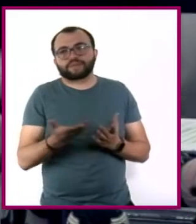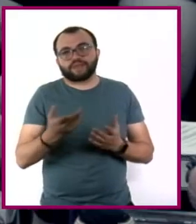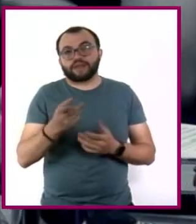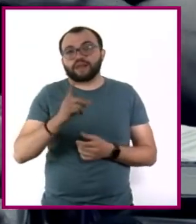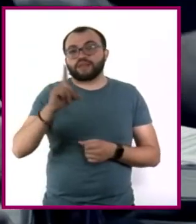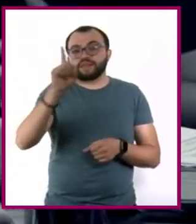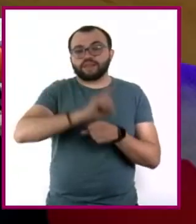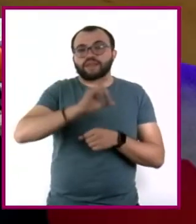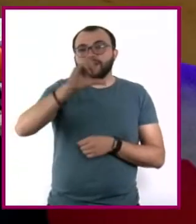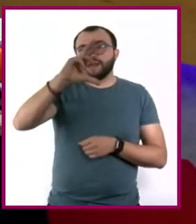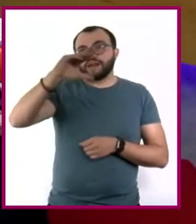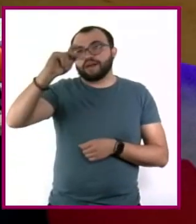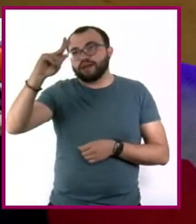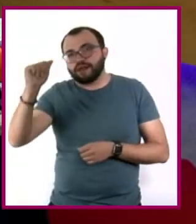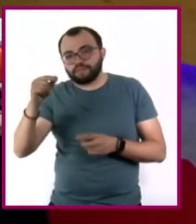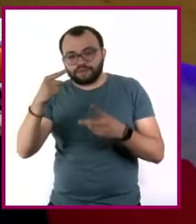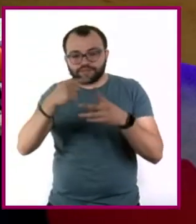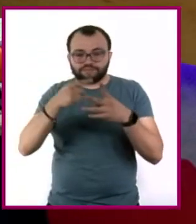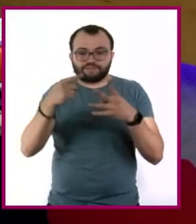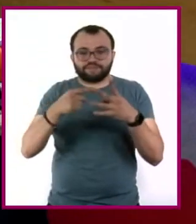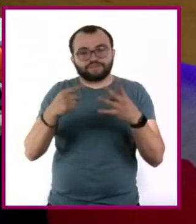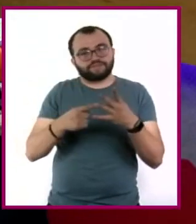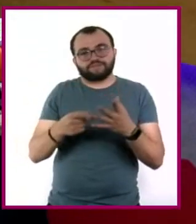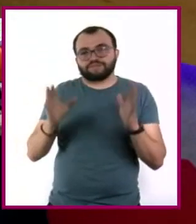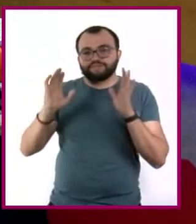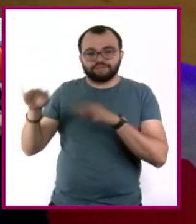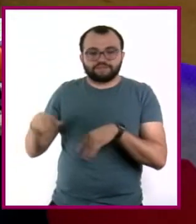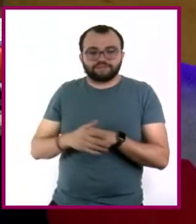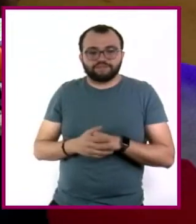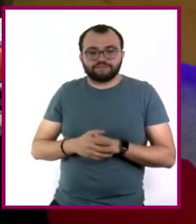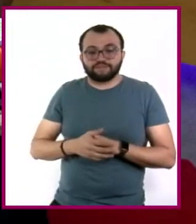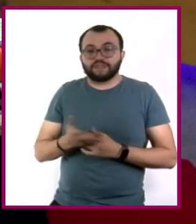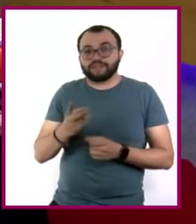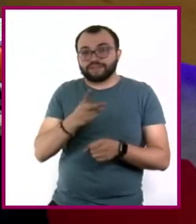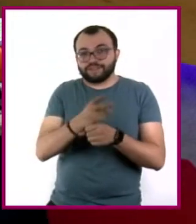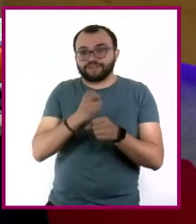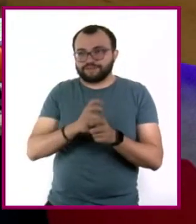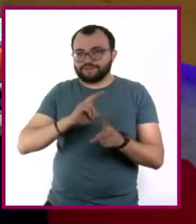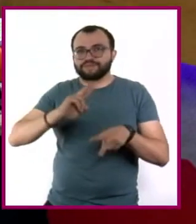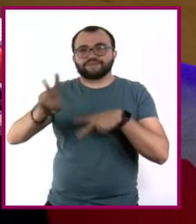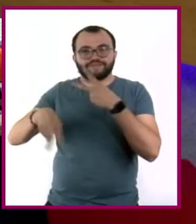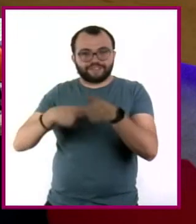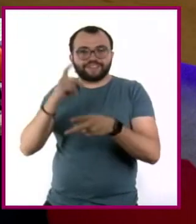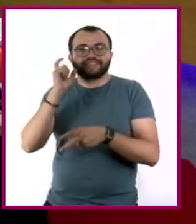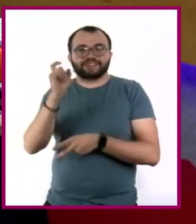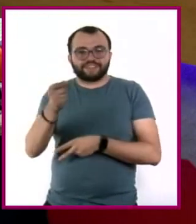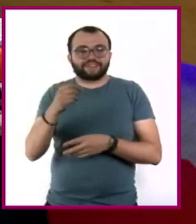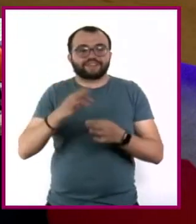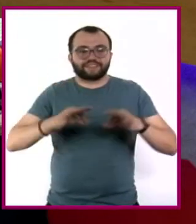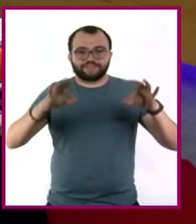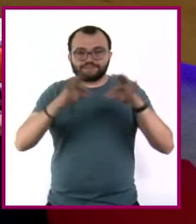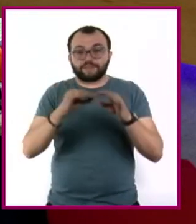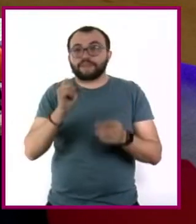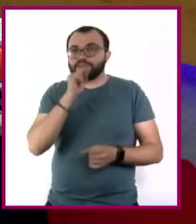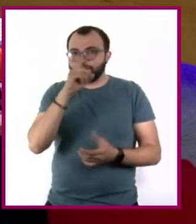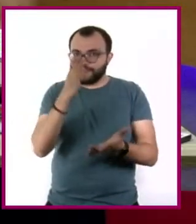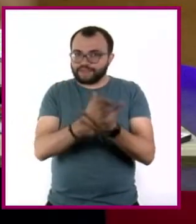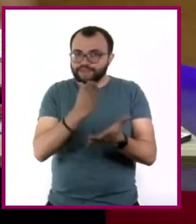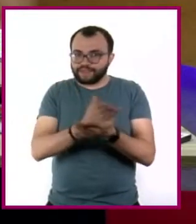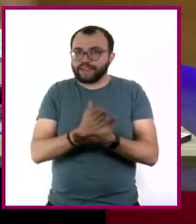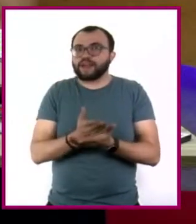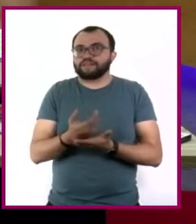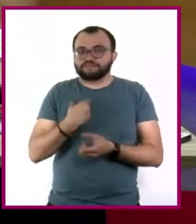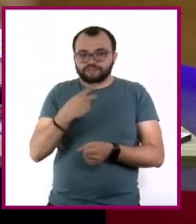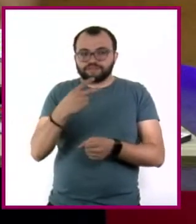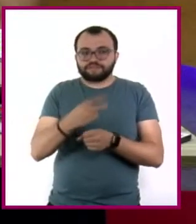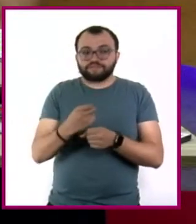luego cuando fue la... Mejor luego hablamos, porque ahora vamos con nuestro invitado para aprender más de la importancia del resumen. La vez de los tacos también. Del resumen.